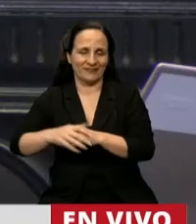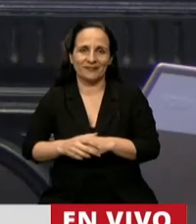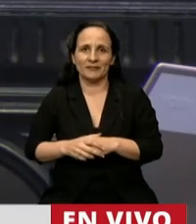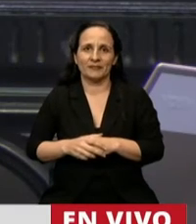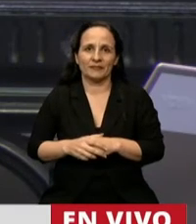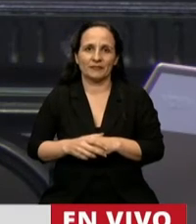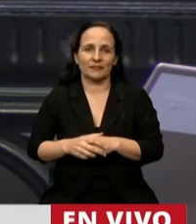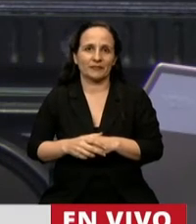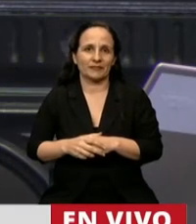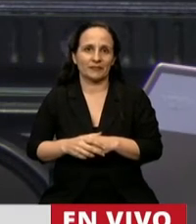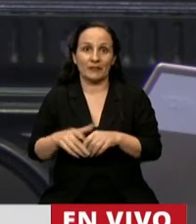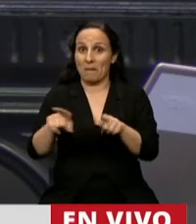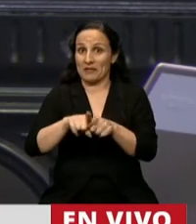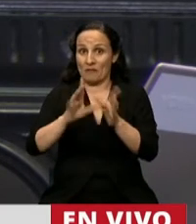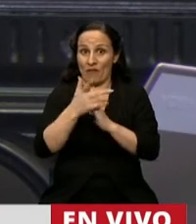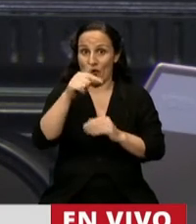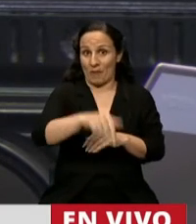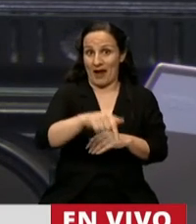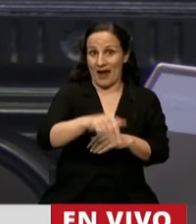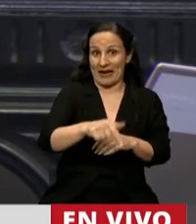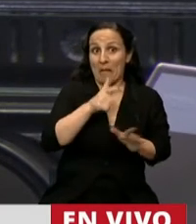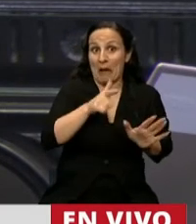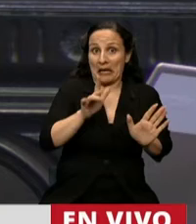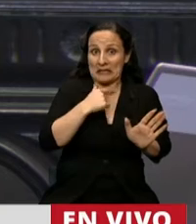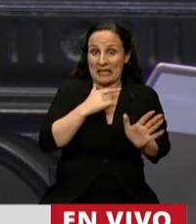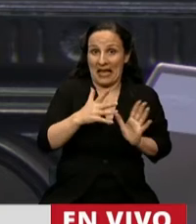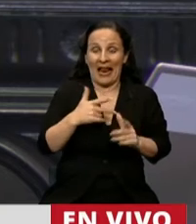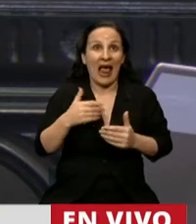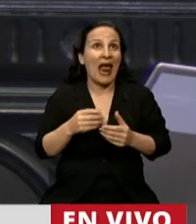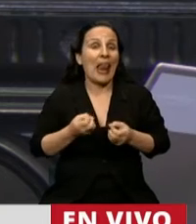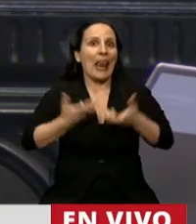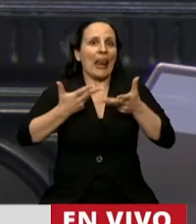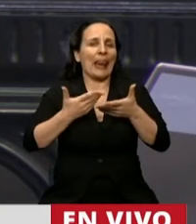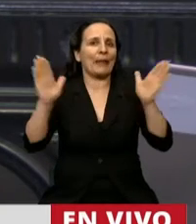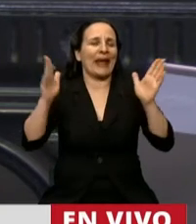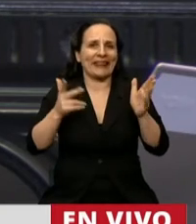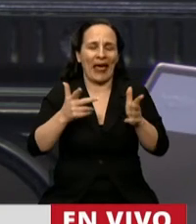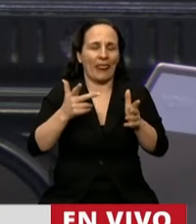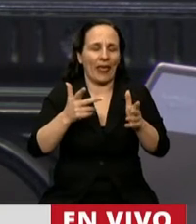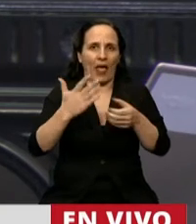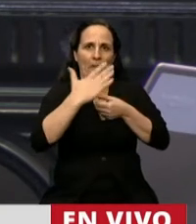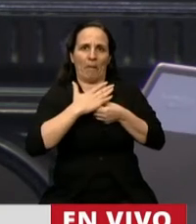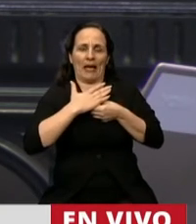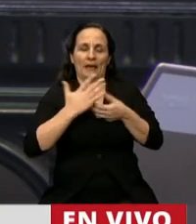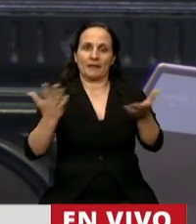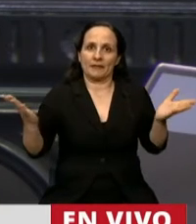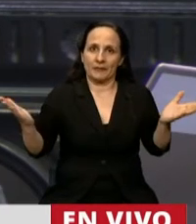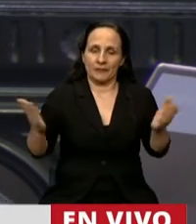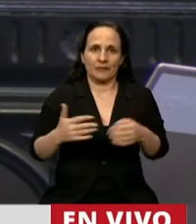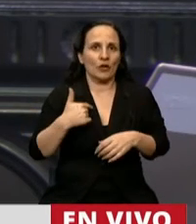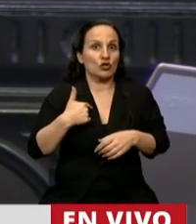callar, como pretenden acá también hacerlo, cercenando la libertad de expresión. He pedido la